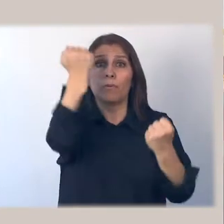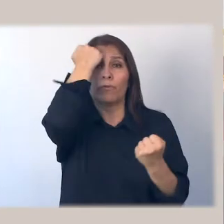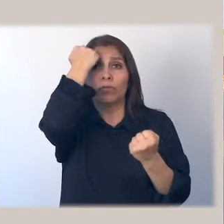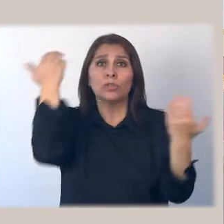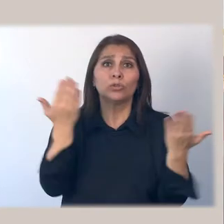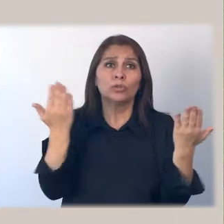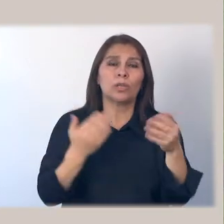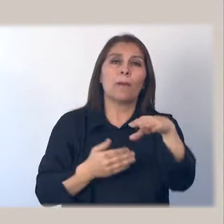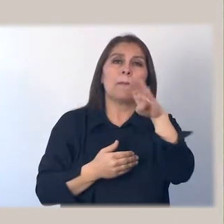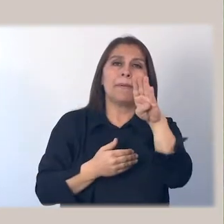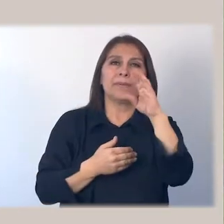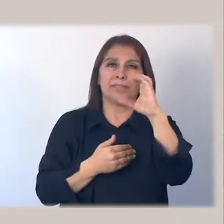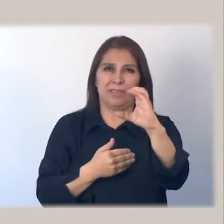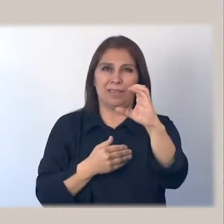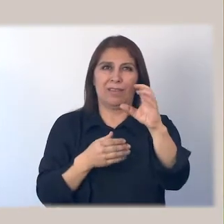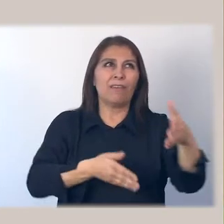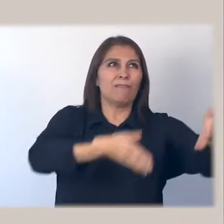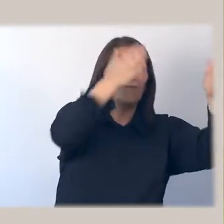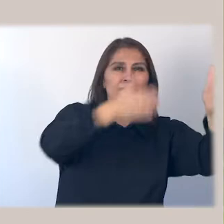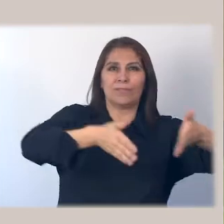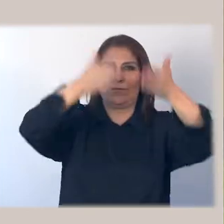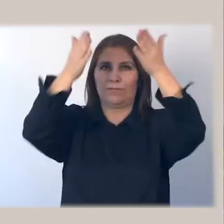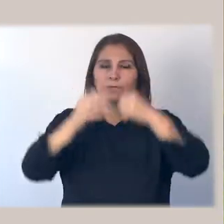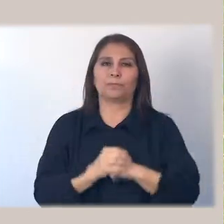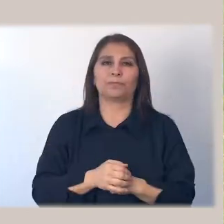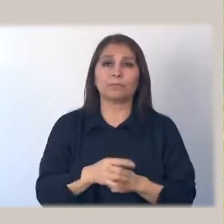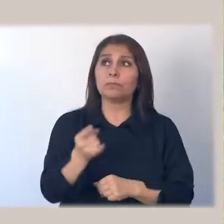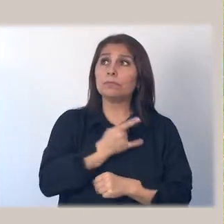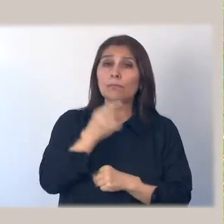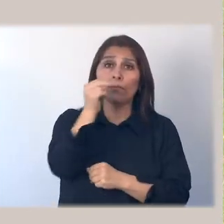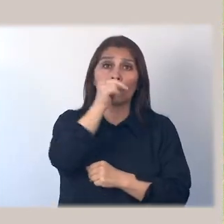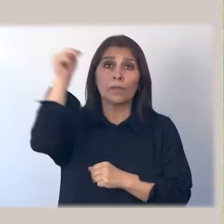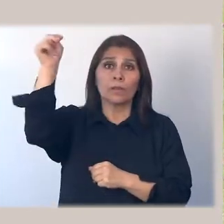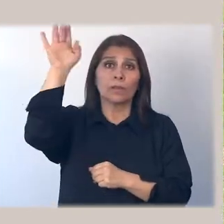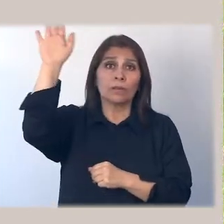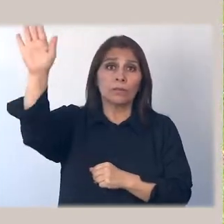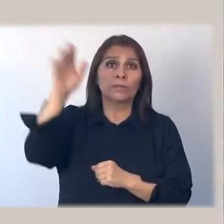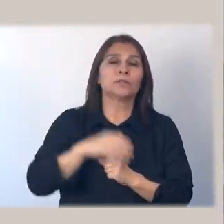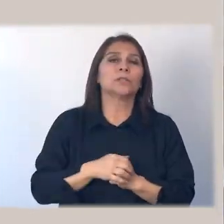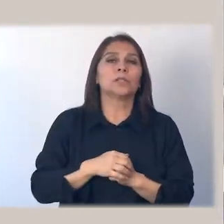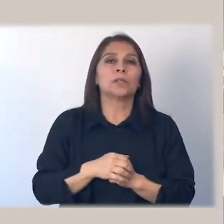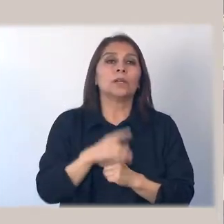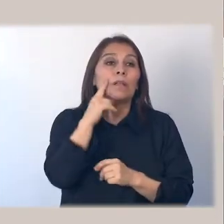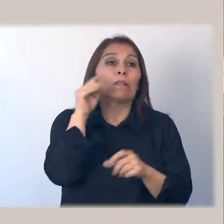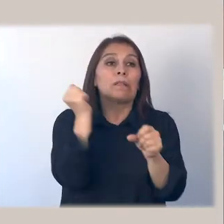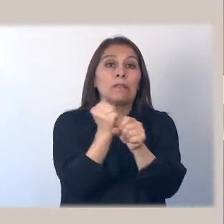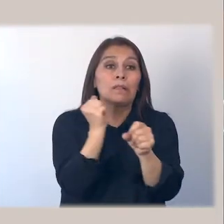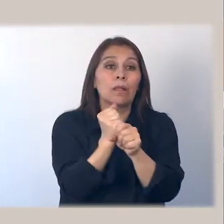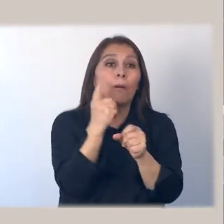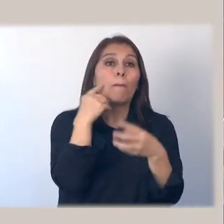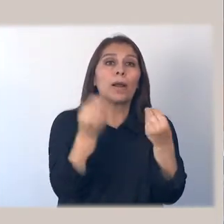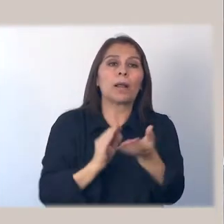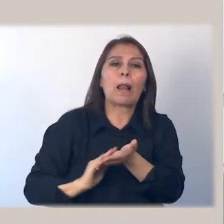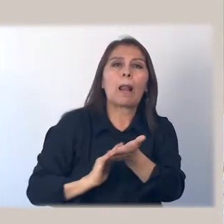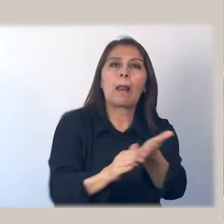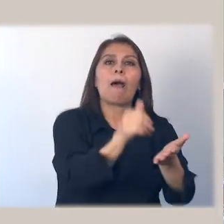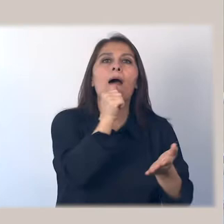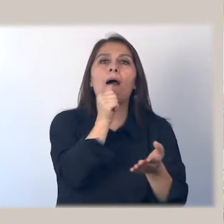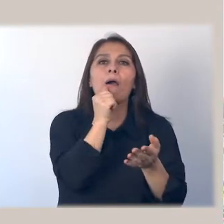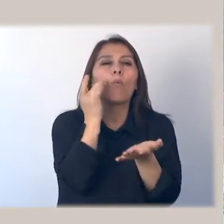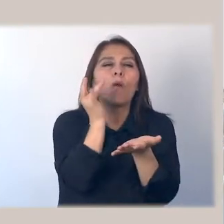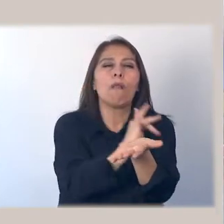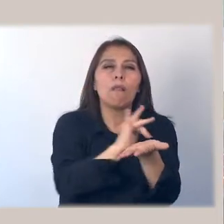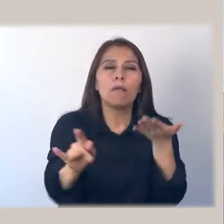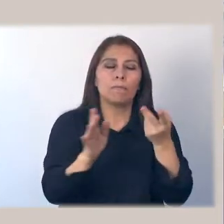C. En Valmaría se realizaron obras como la instalación del equipo de hidropresión y conexión para suministro de agua potable,